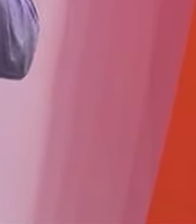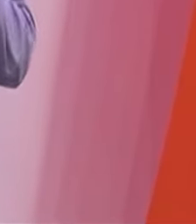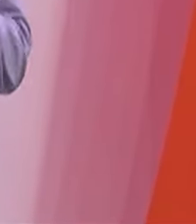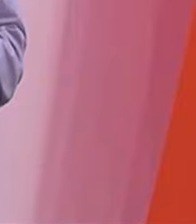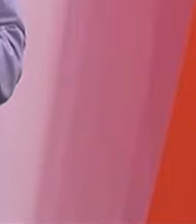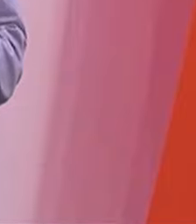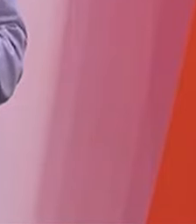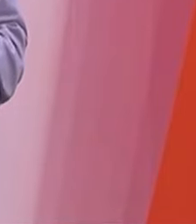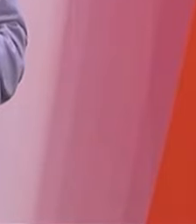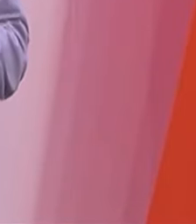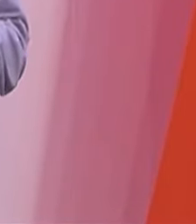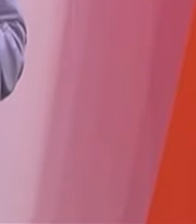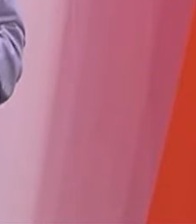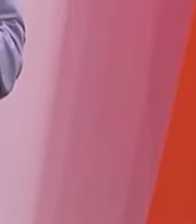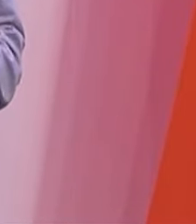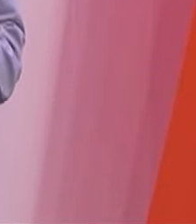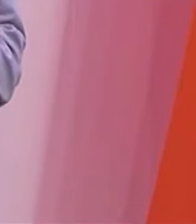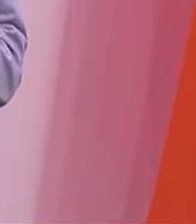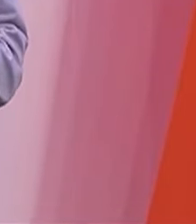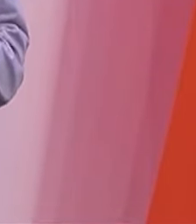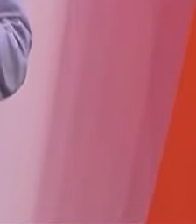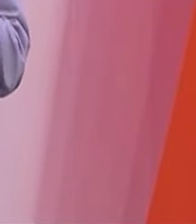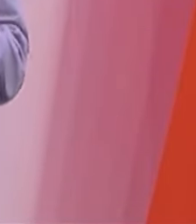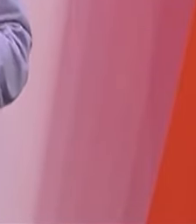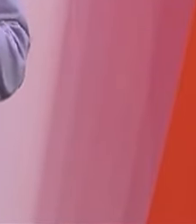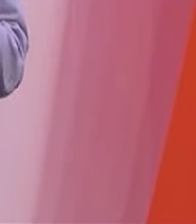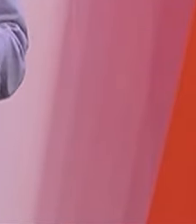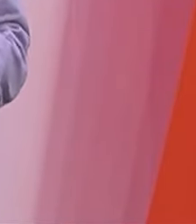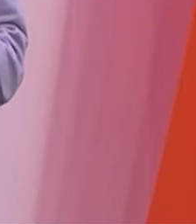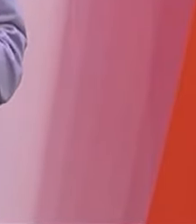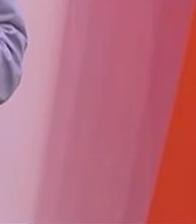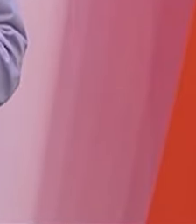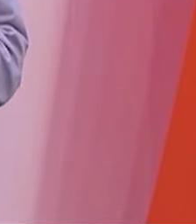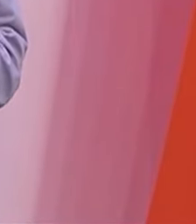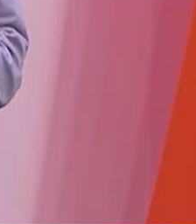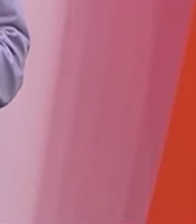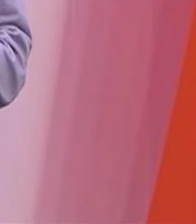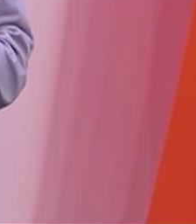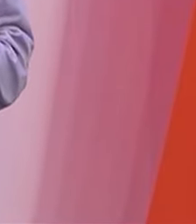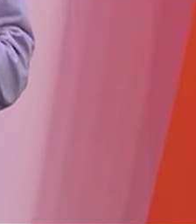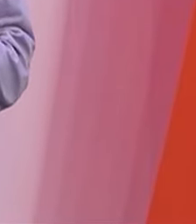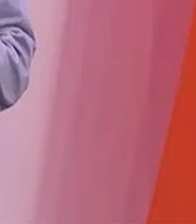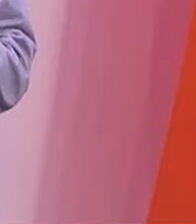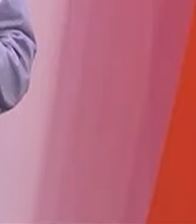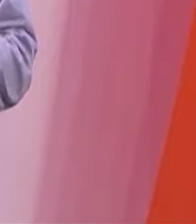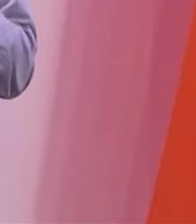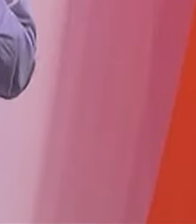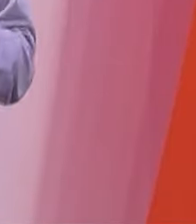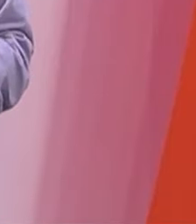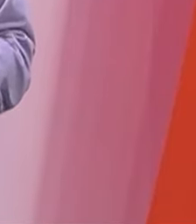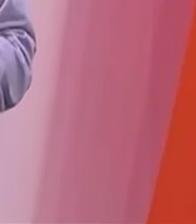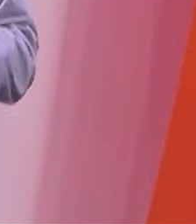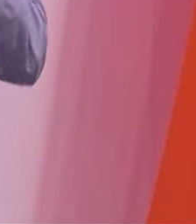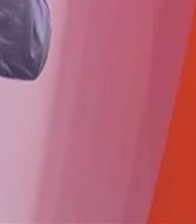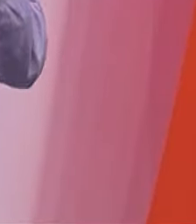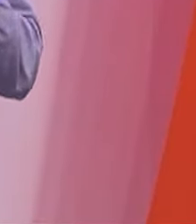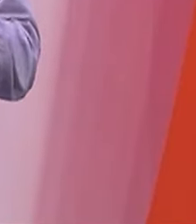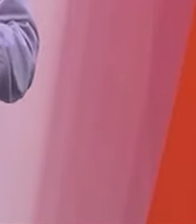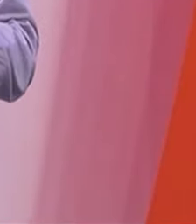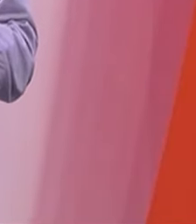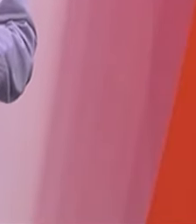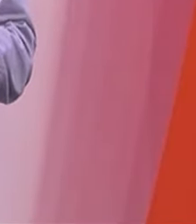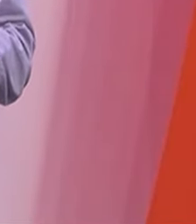Primero les va a costar, lógico, se sabe, pero nos vamos a ir adaptando al uso de ciertas palabras que son comunes. A